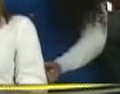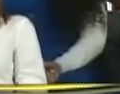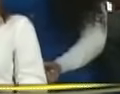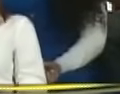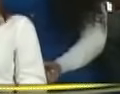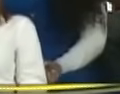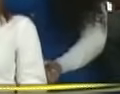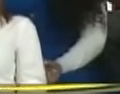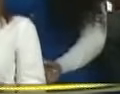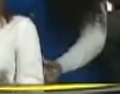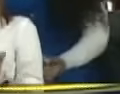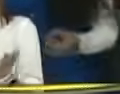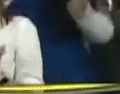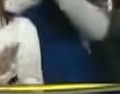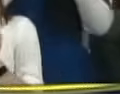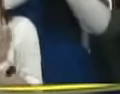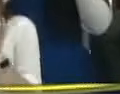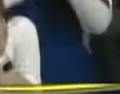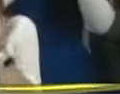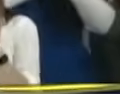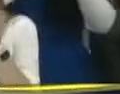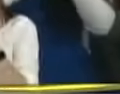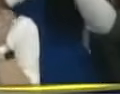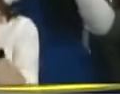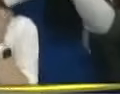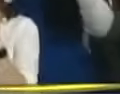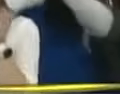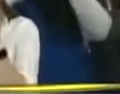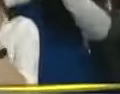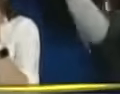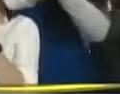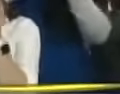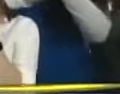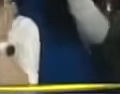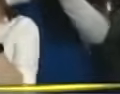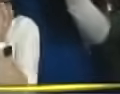todo el territorio nacional para la gran misión Venezuela Joven.